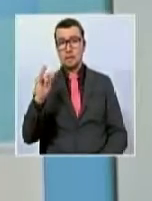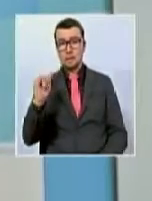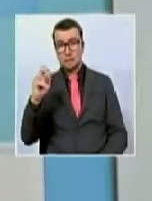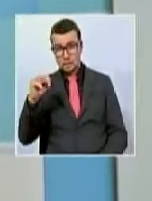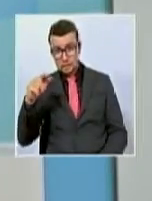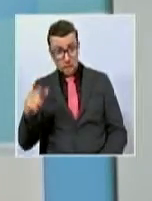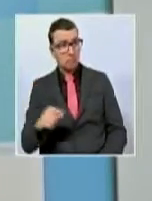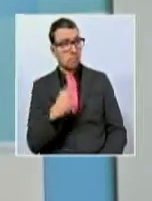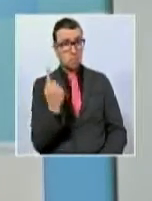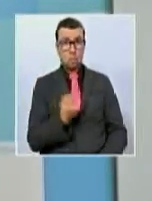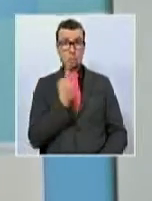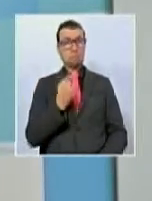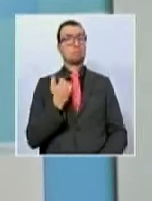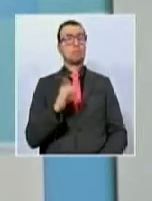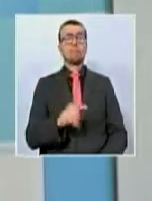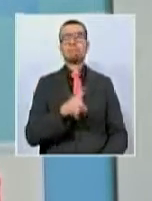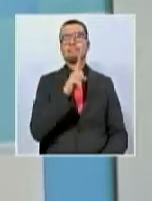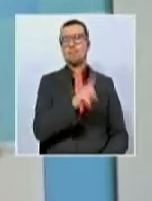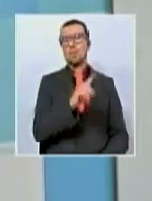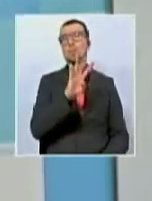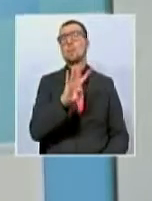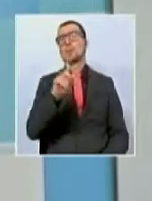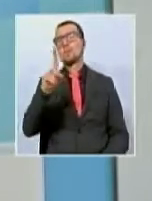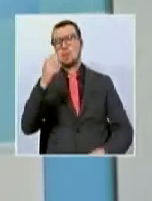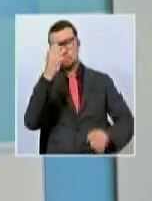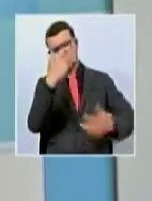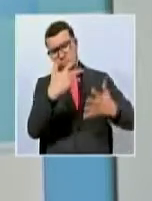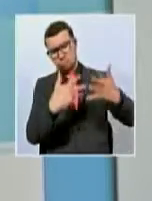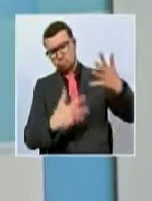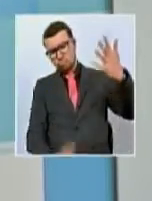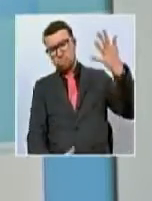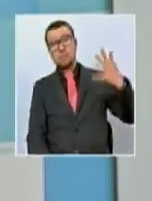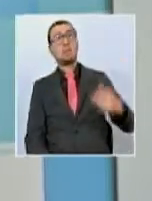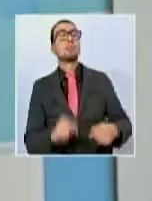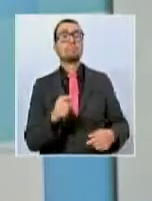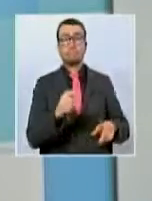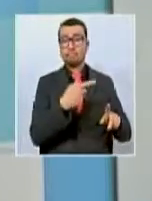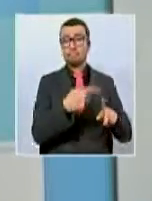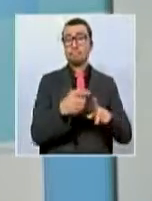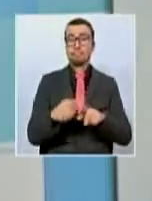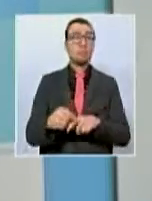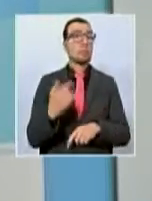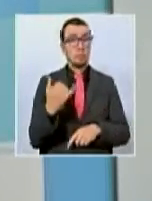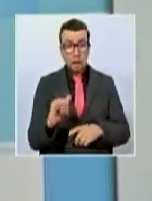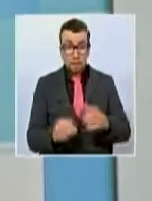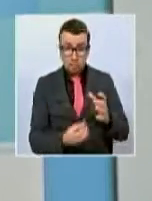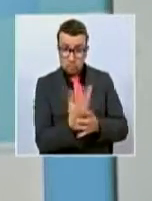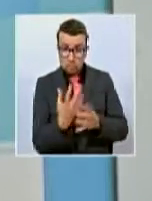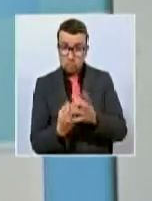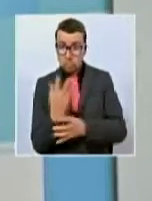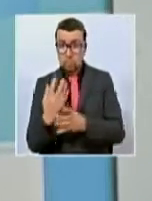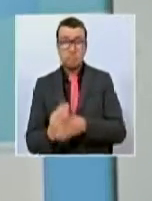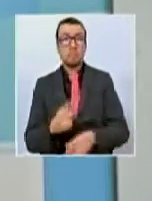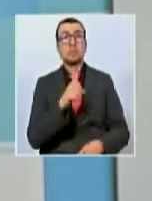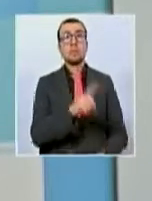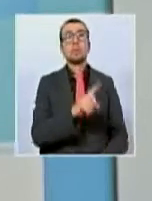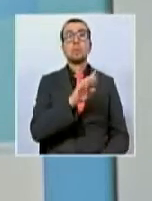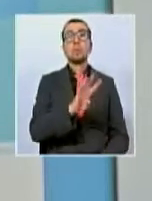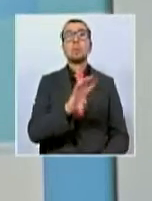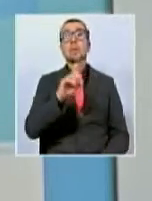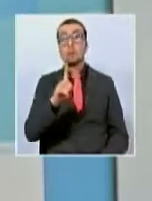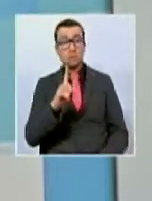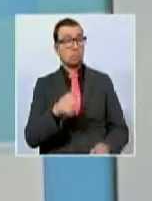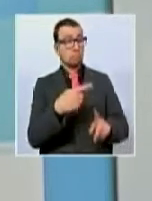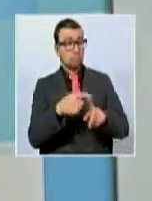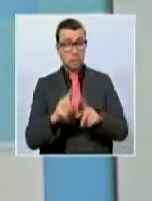No es la única, así esté teniendo el gran boom publicitario, no es la única. Son 141 con cannabis y marihuana que tenemos aprobadas.